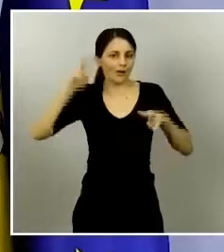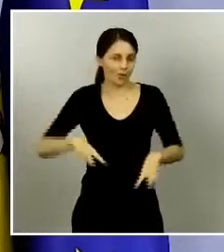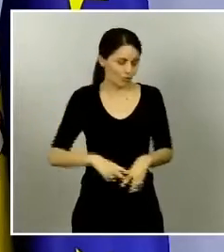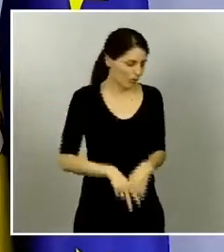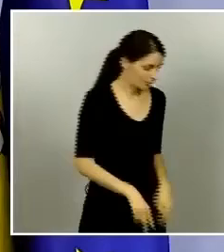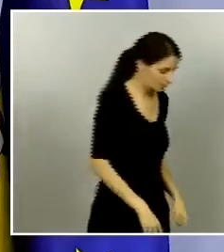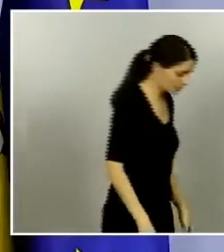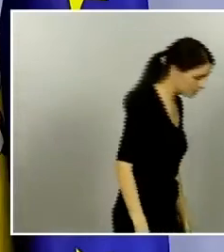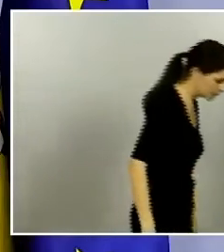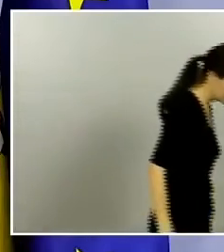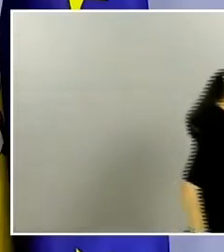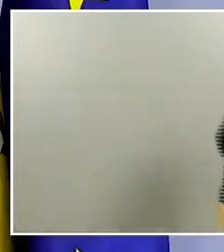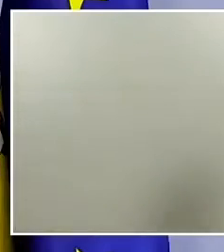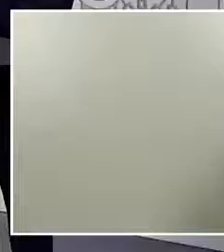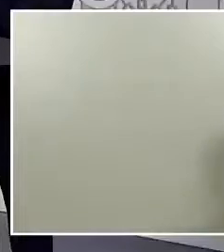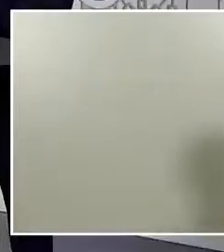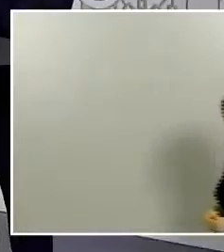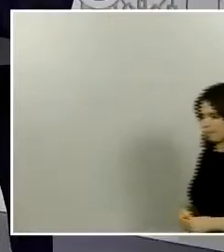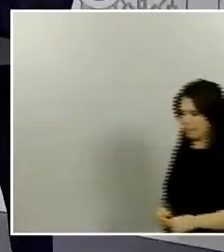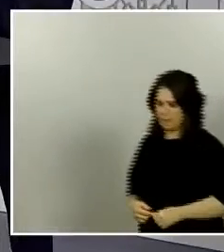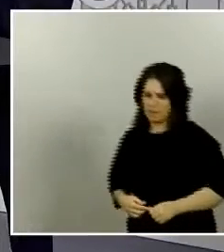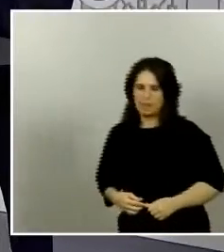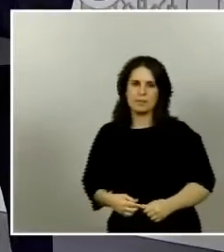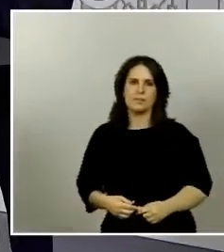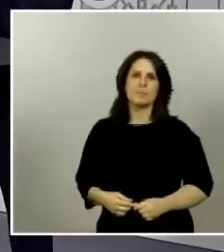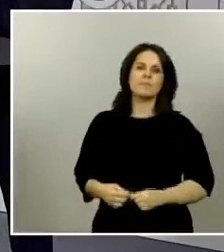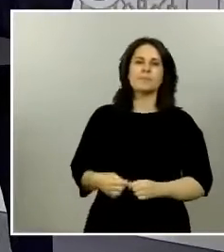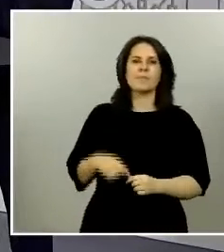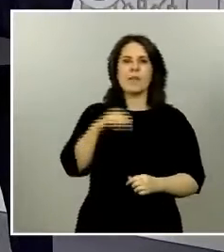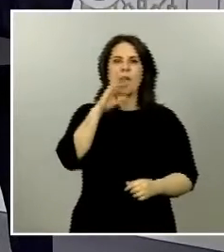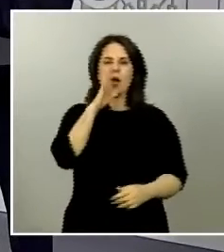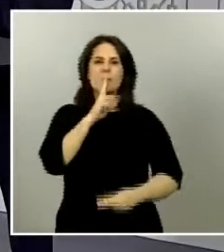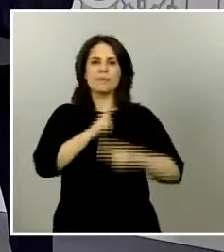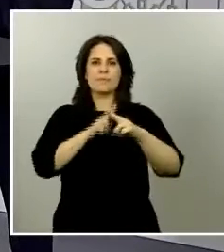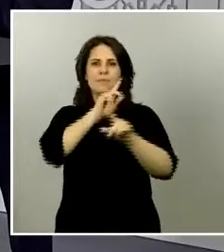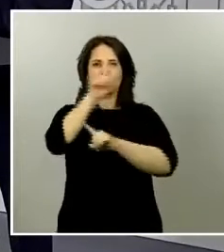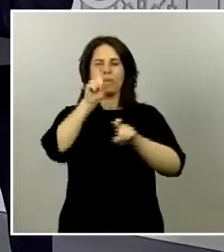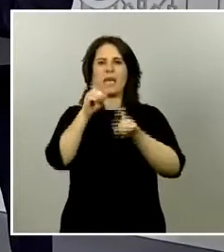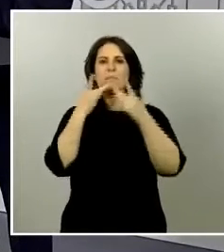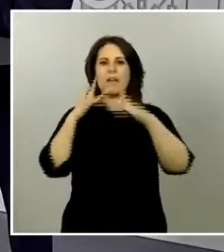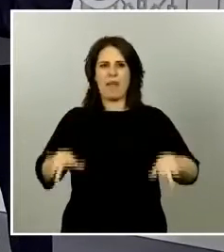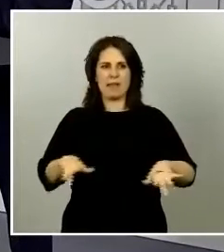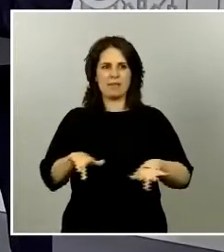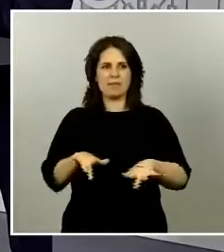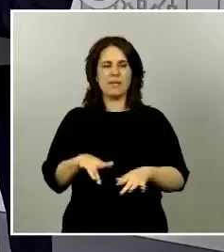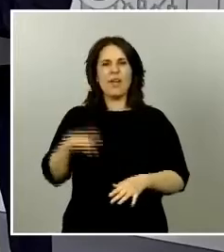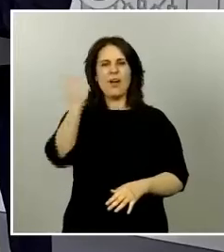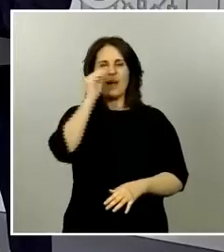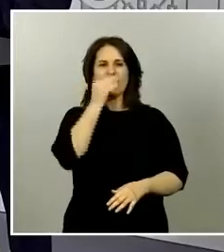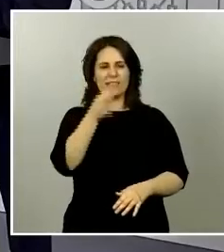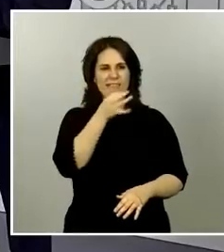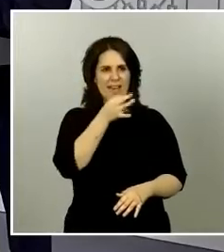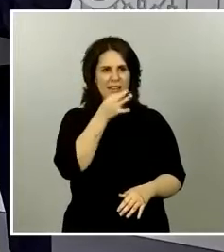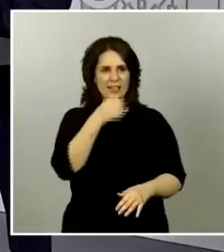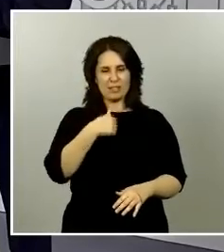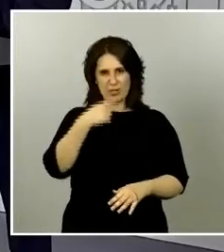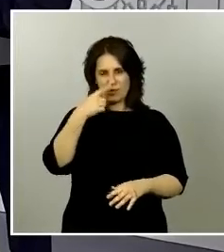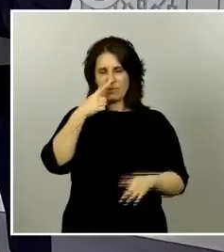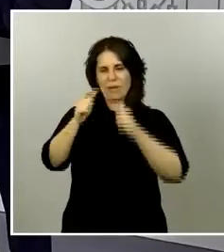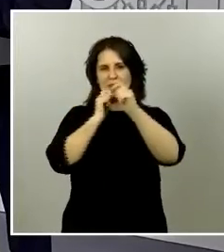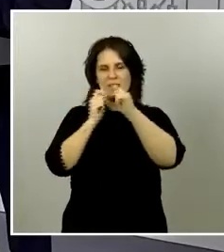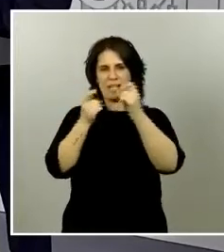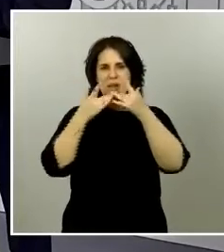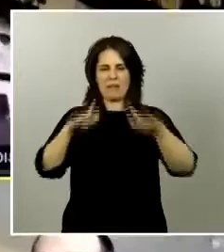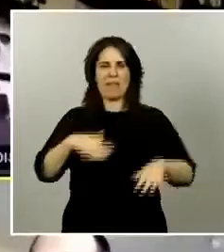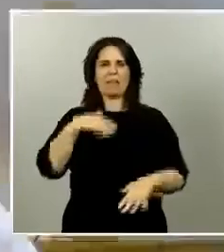haciendo en concreto en la comunidad autónoma de Castilla y León. Pregunta ahora El Imparcial. Hola, buenas tardes. Soy